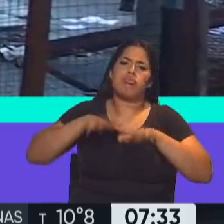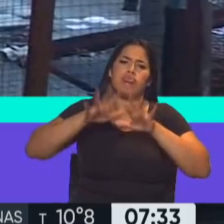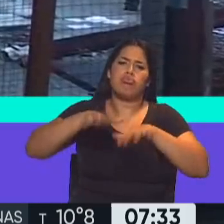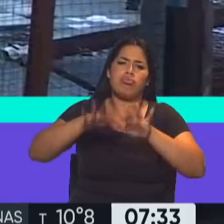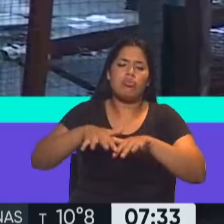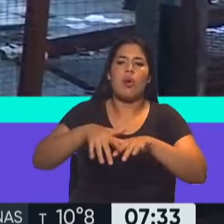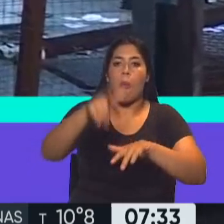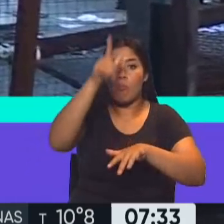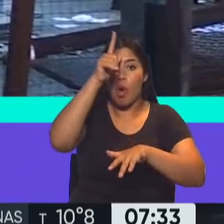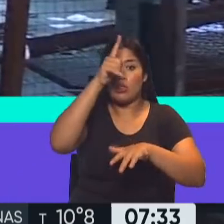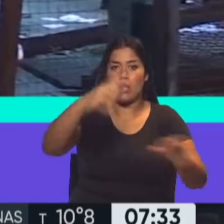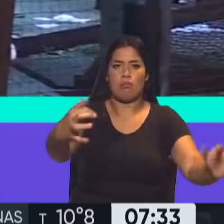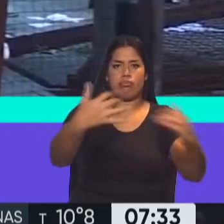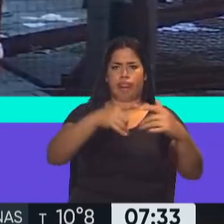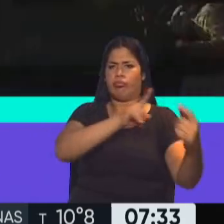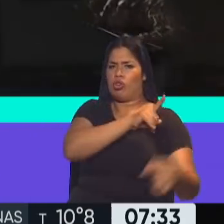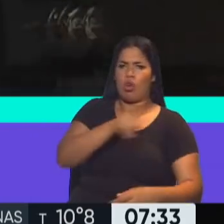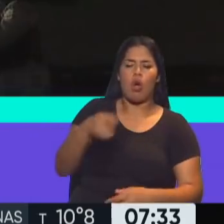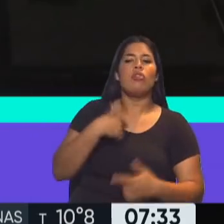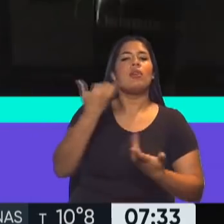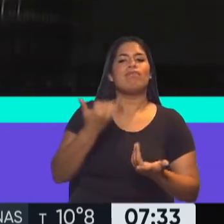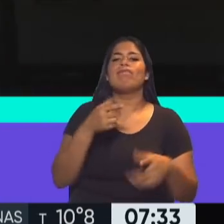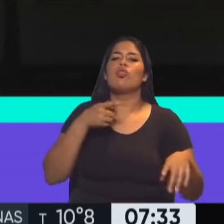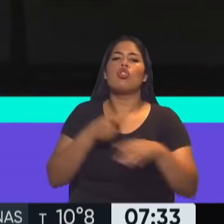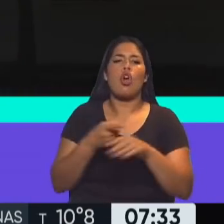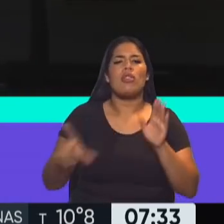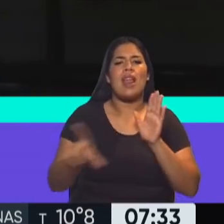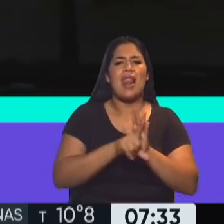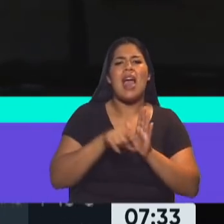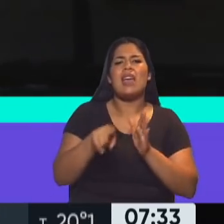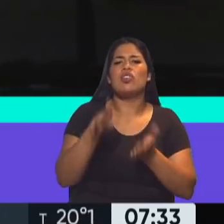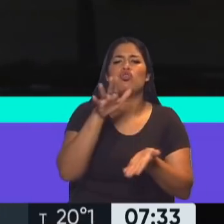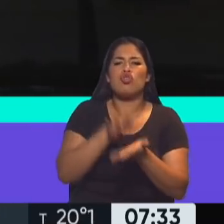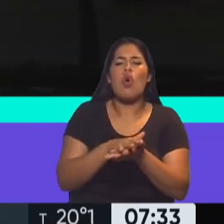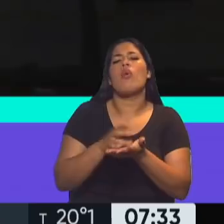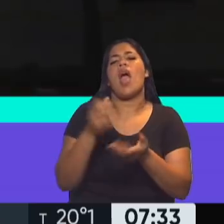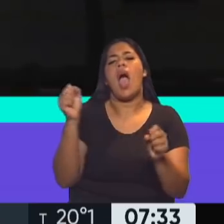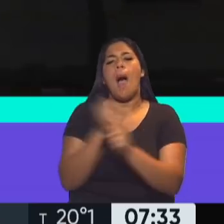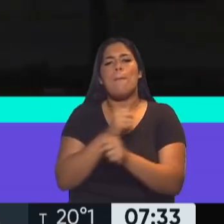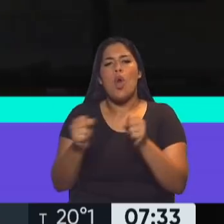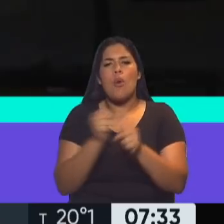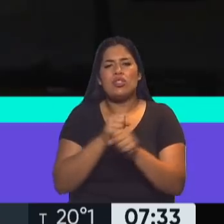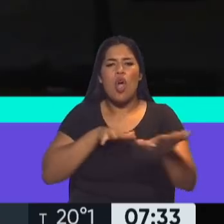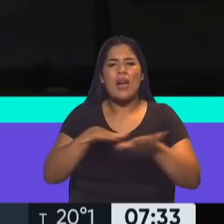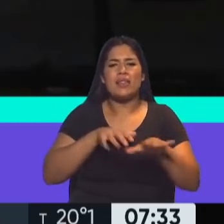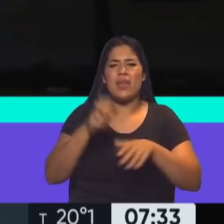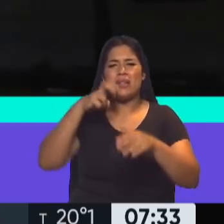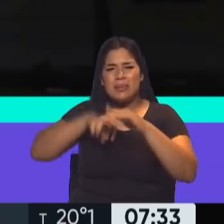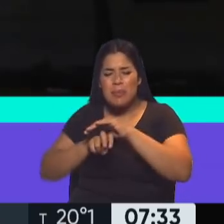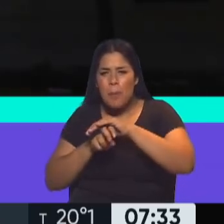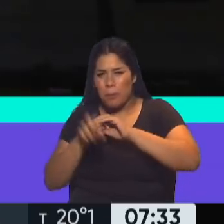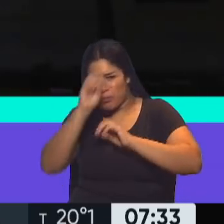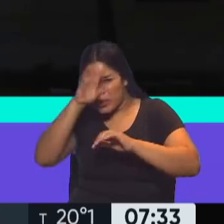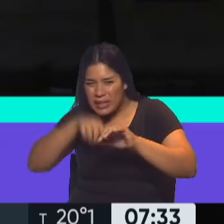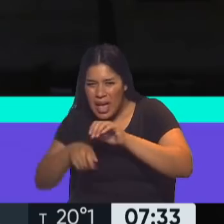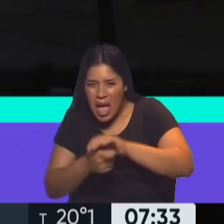en rechazo a la aprobación de la ley de zonificación que autoriza la exploración minera. Los desmanes incluyeron la quema